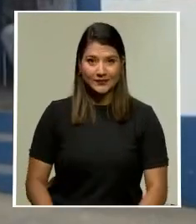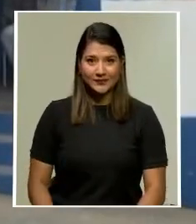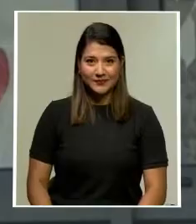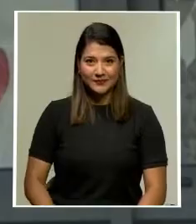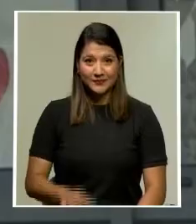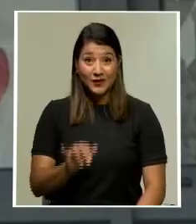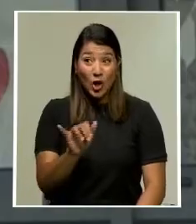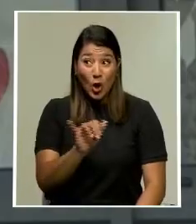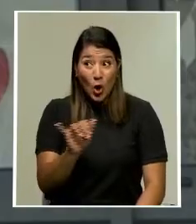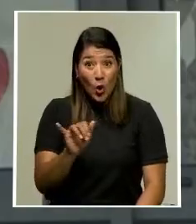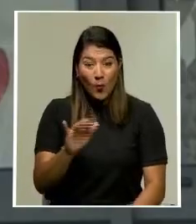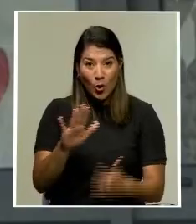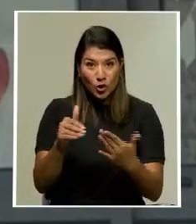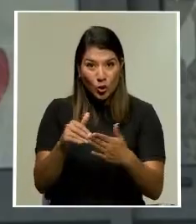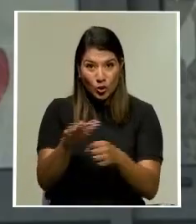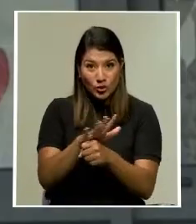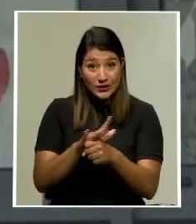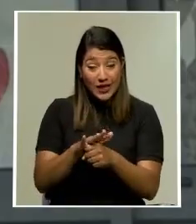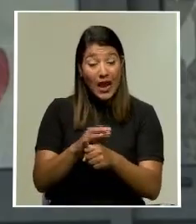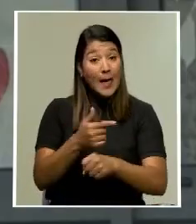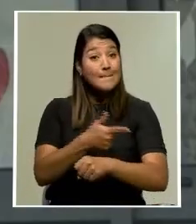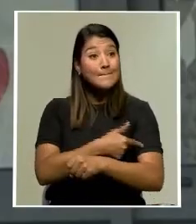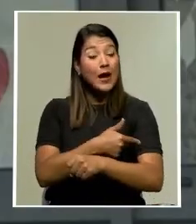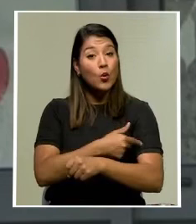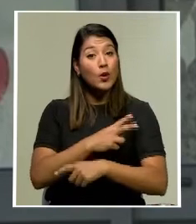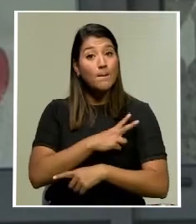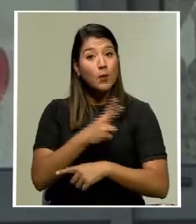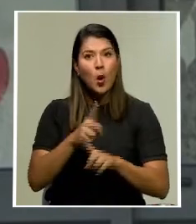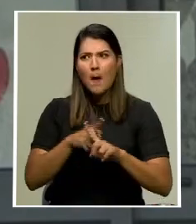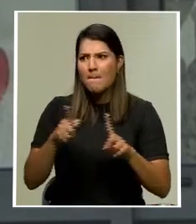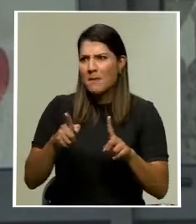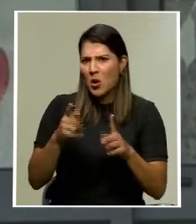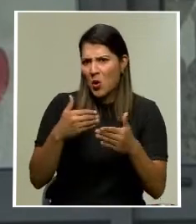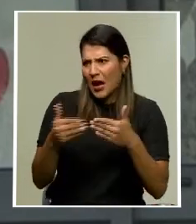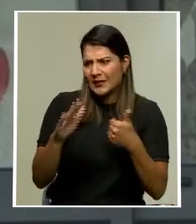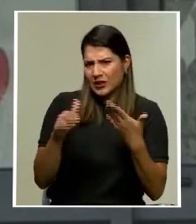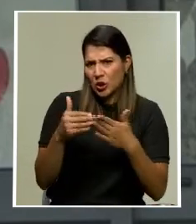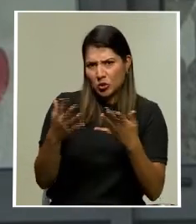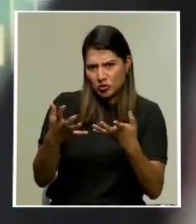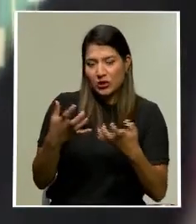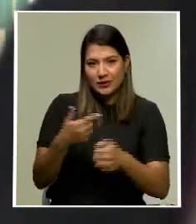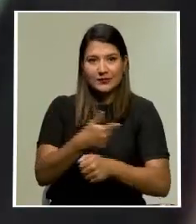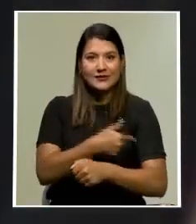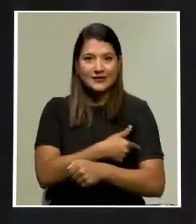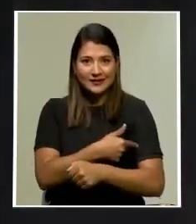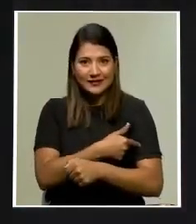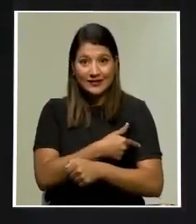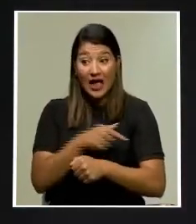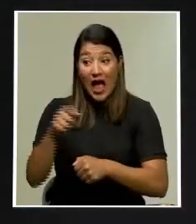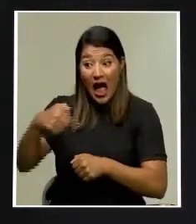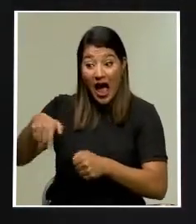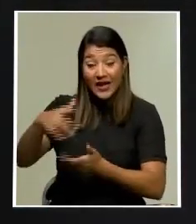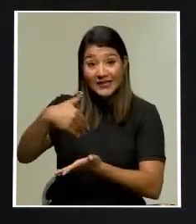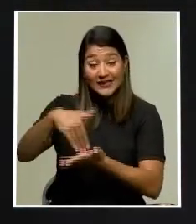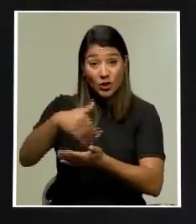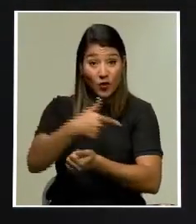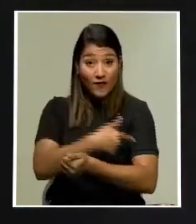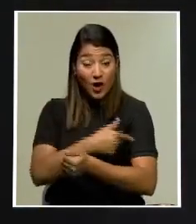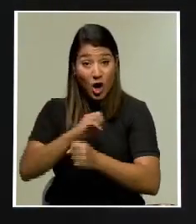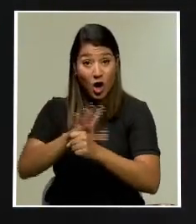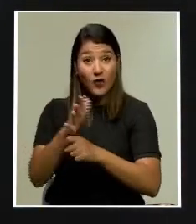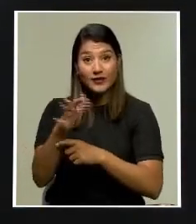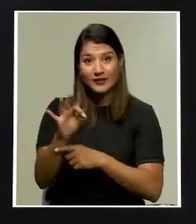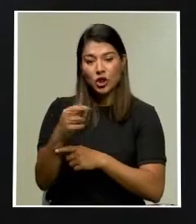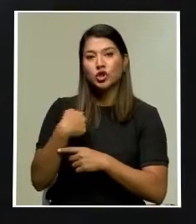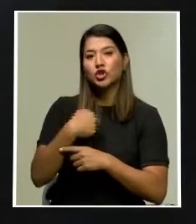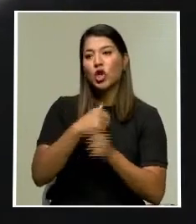resto del país, la vacuna es voluntaria, pero la adhesión ha sido casi total. En el pabellón deportivo, convertido en centro de vacunación de COVID-19, acompañamos